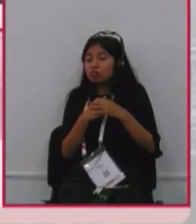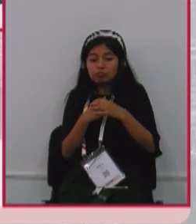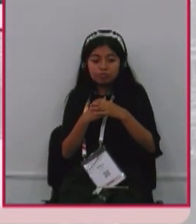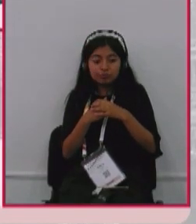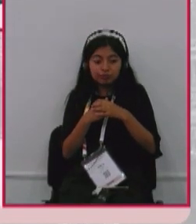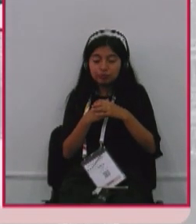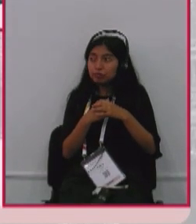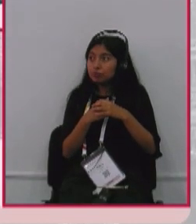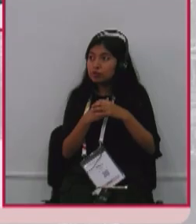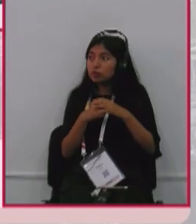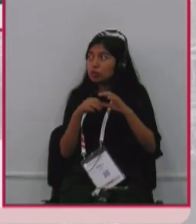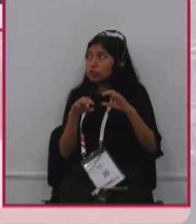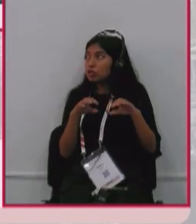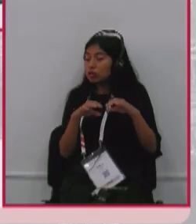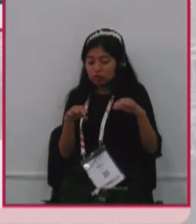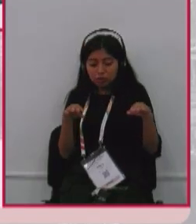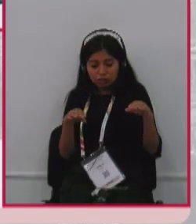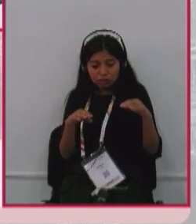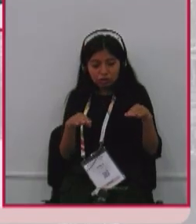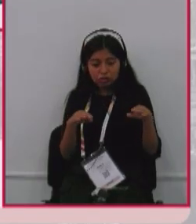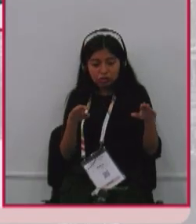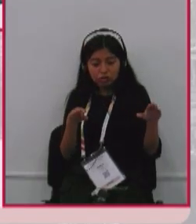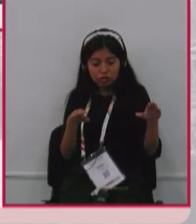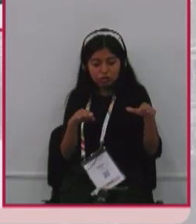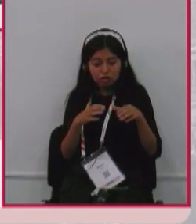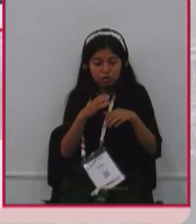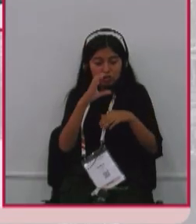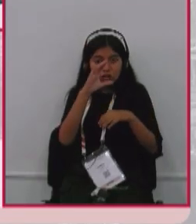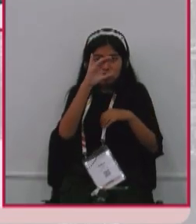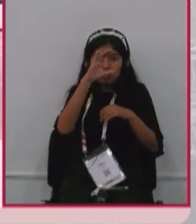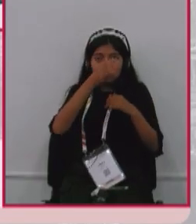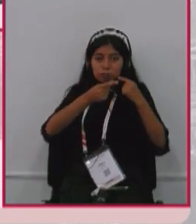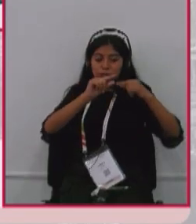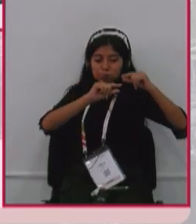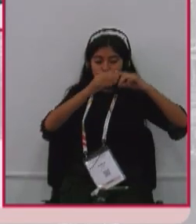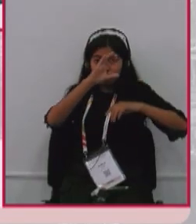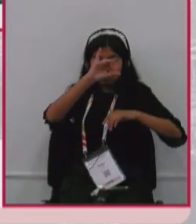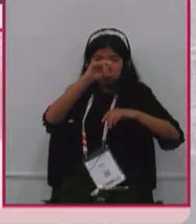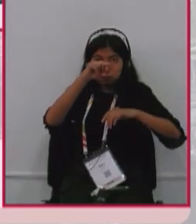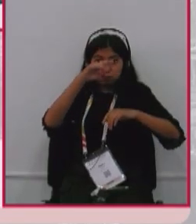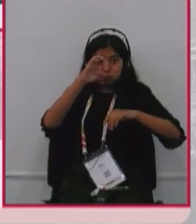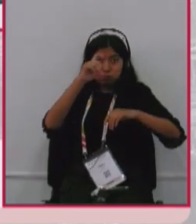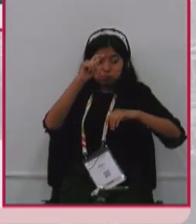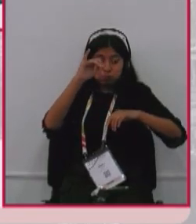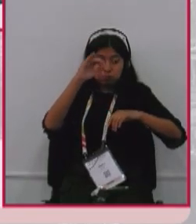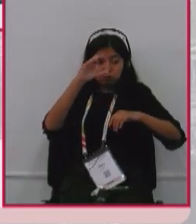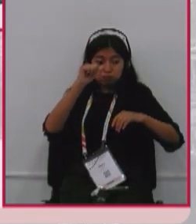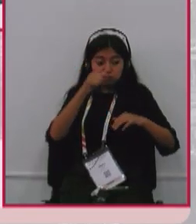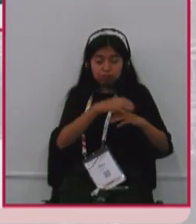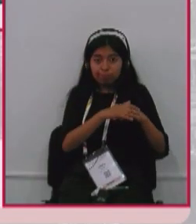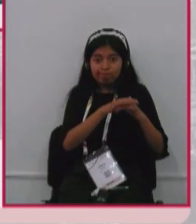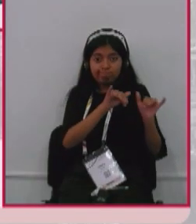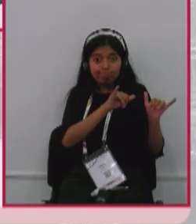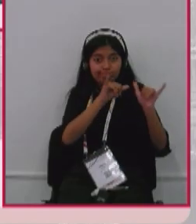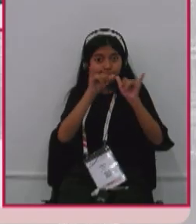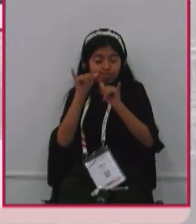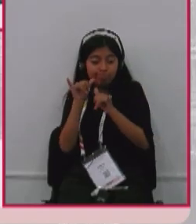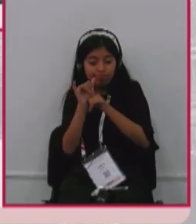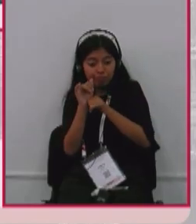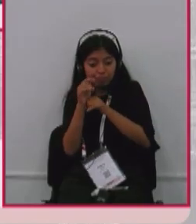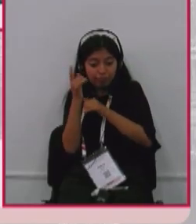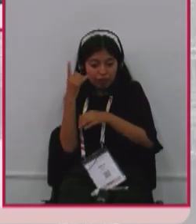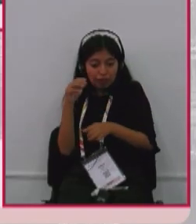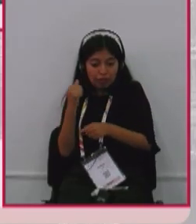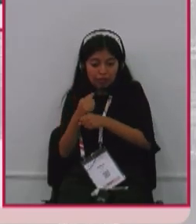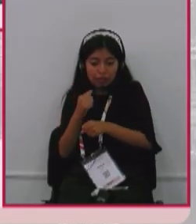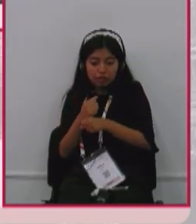Es hacer entonces una cinética estándar de flotación, donde se busca el R máximo, la misma que ustedes tienen para sus faenas.